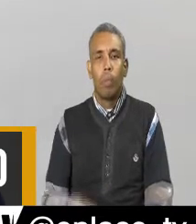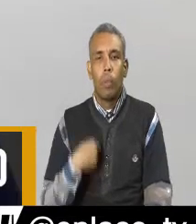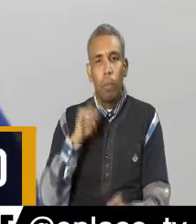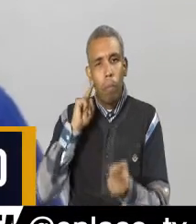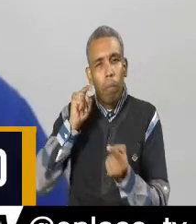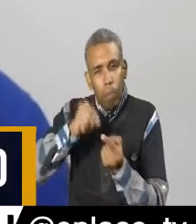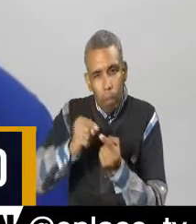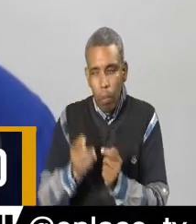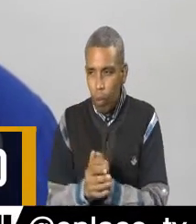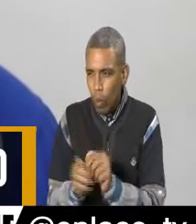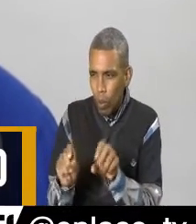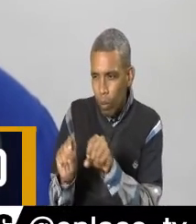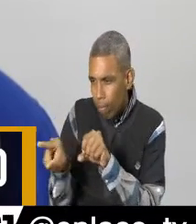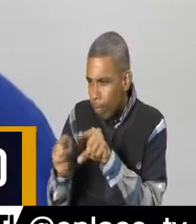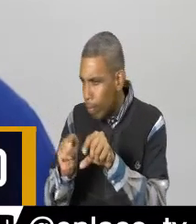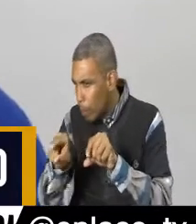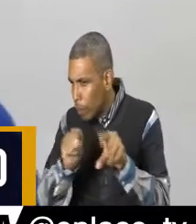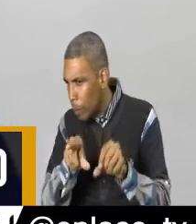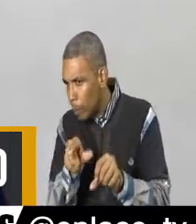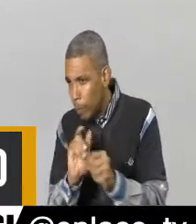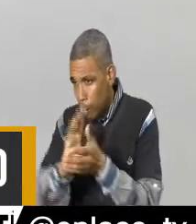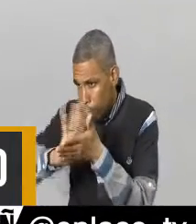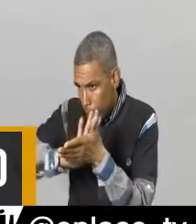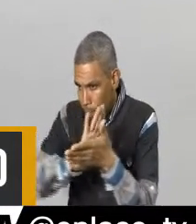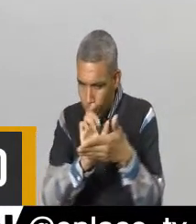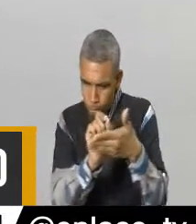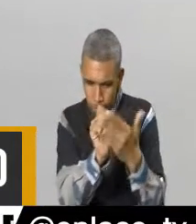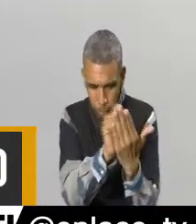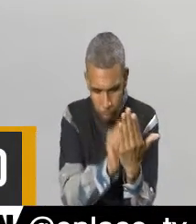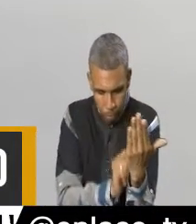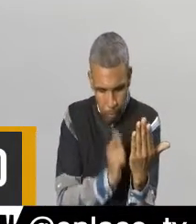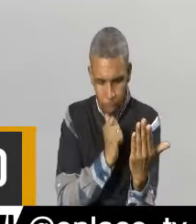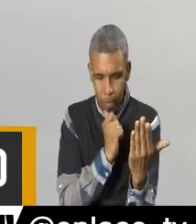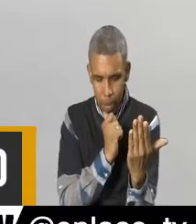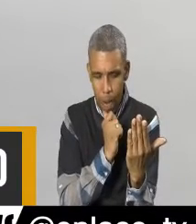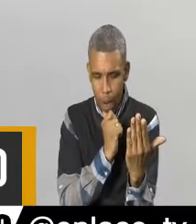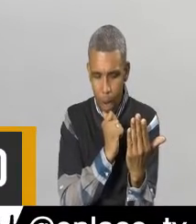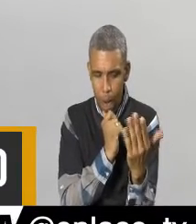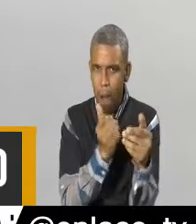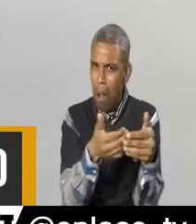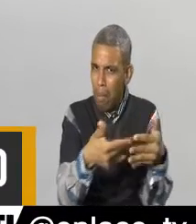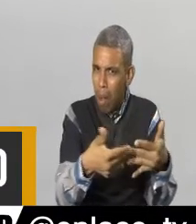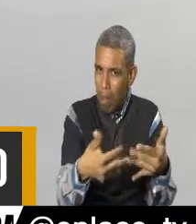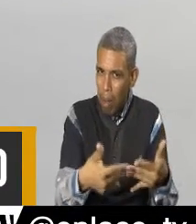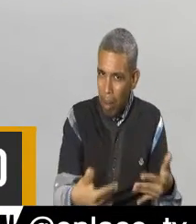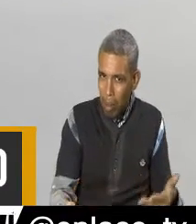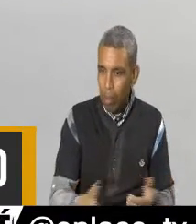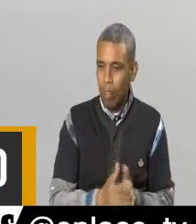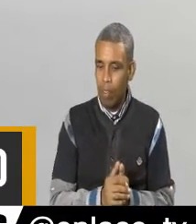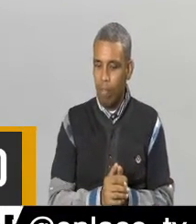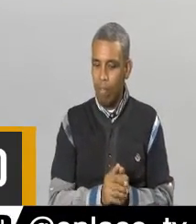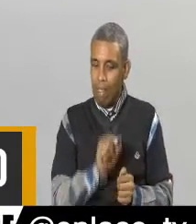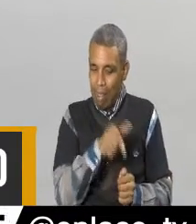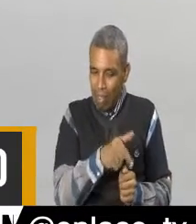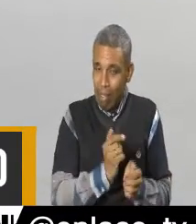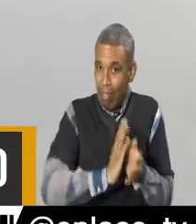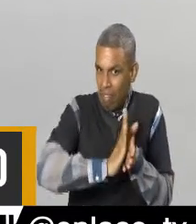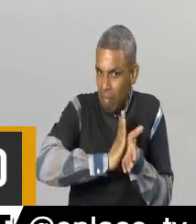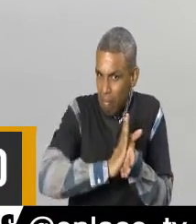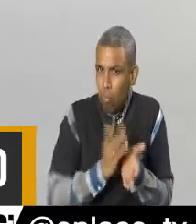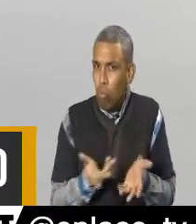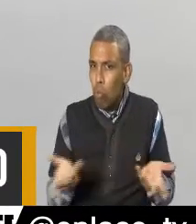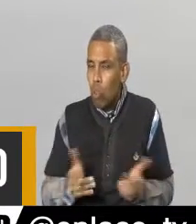información y generar soportes en bases de datos para la unidad de víctimas que nos puedan decir en